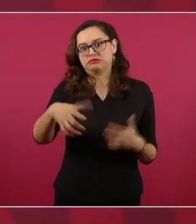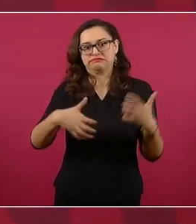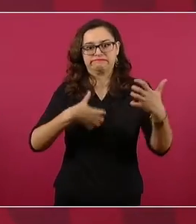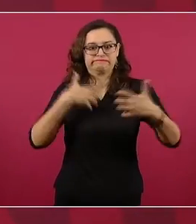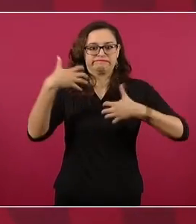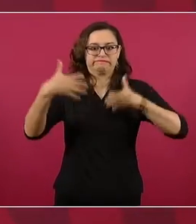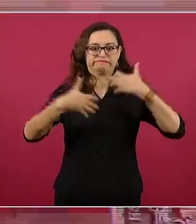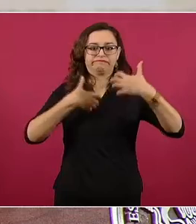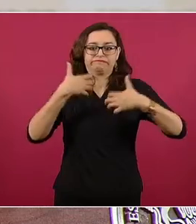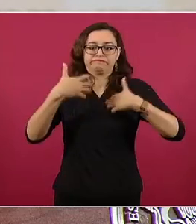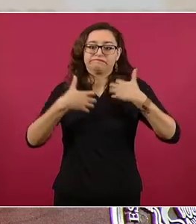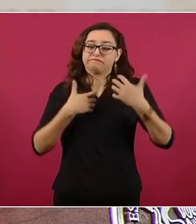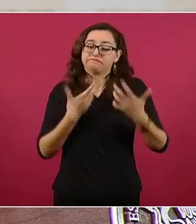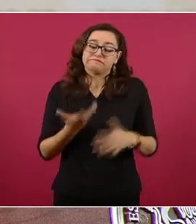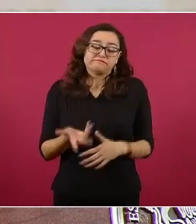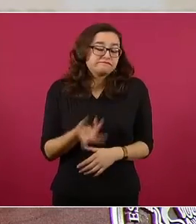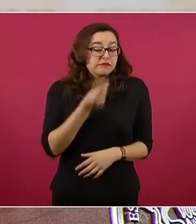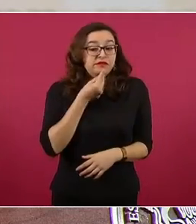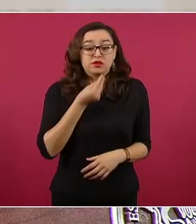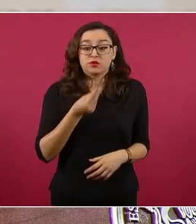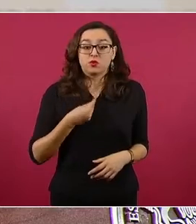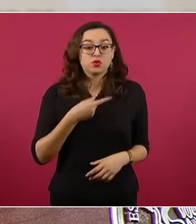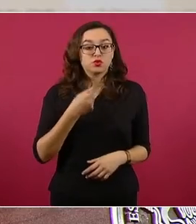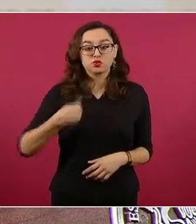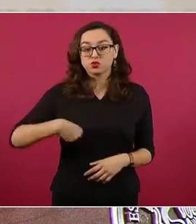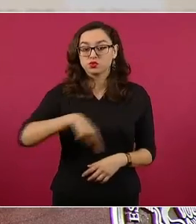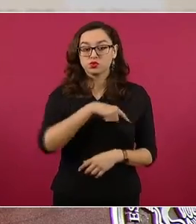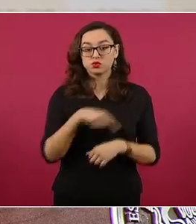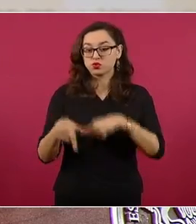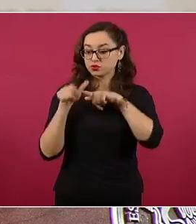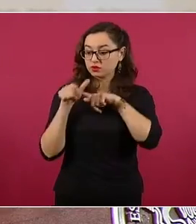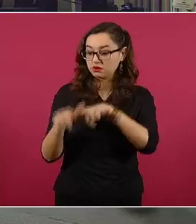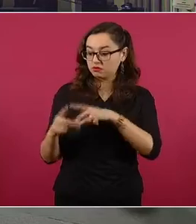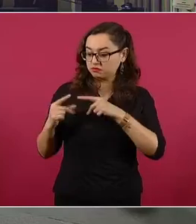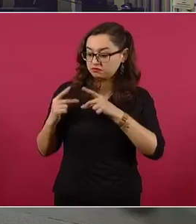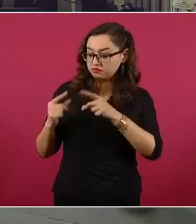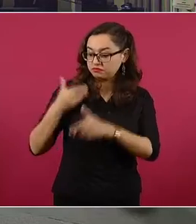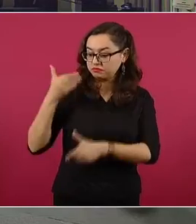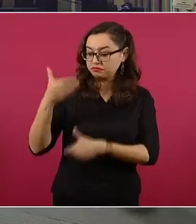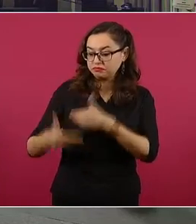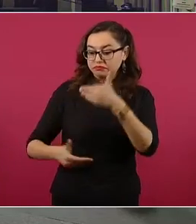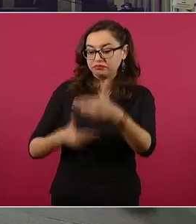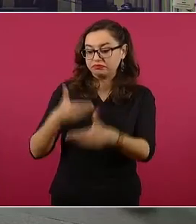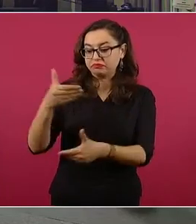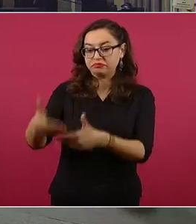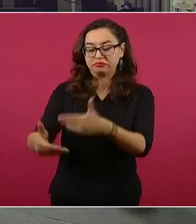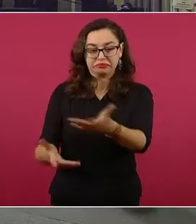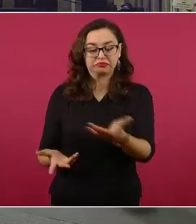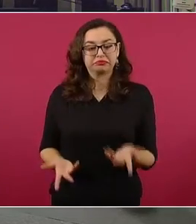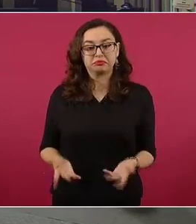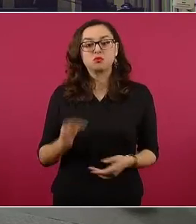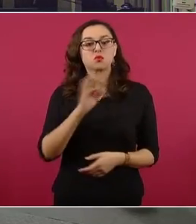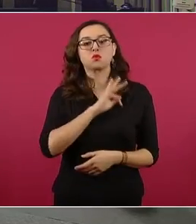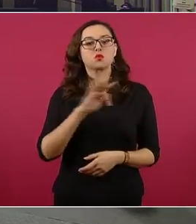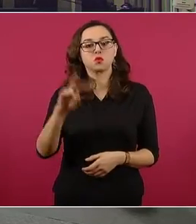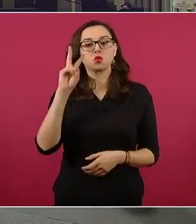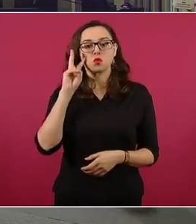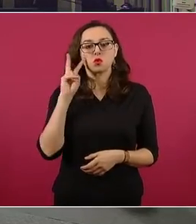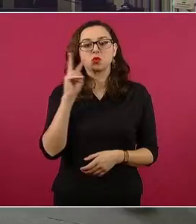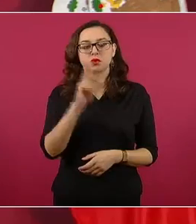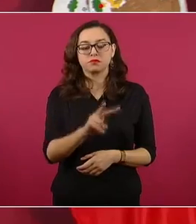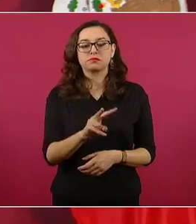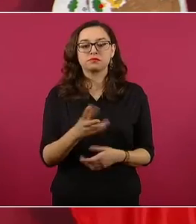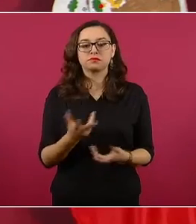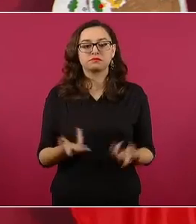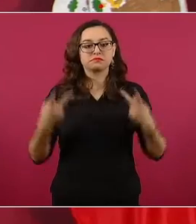pero pues vamos adelante y vamos bien. Ahí está la muestra, la gente nos está apoyando y nosotros